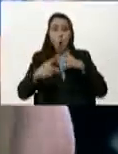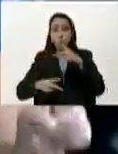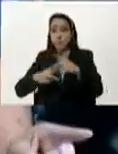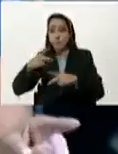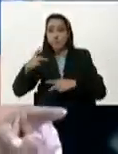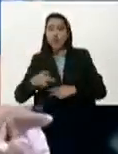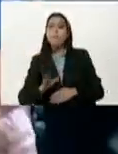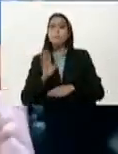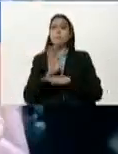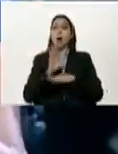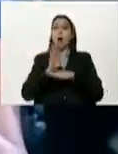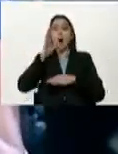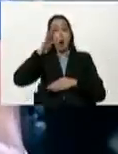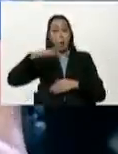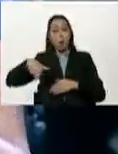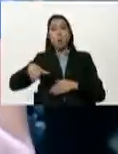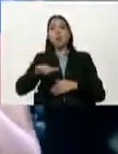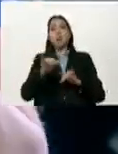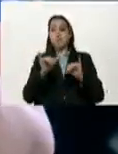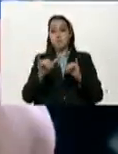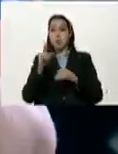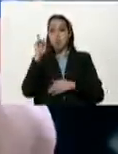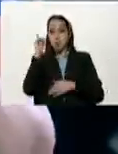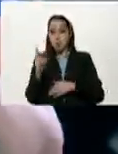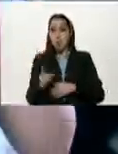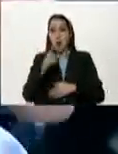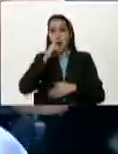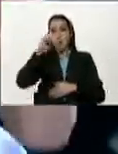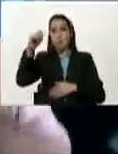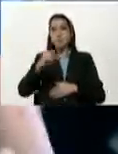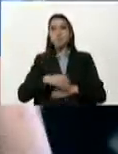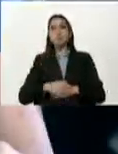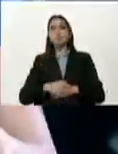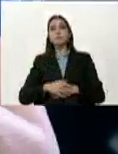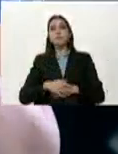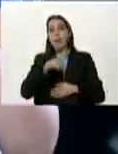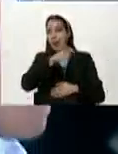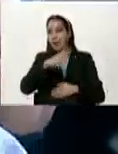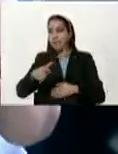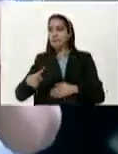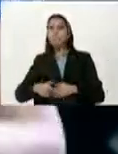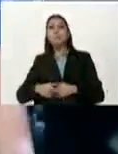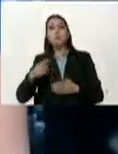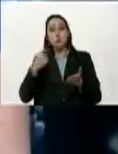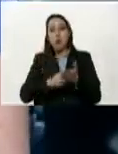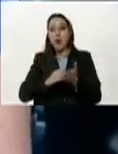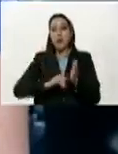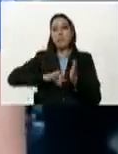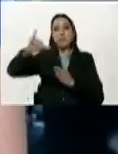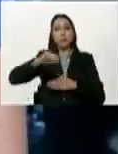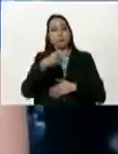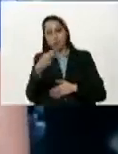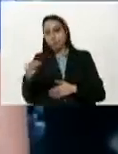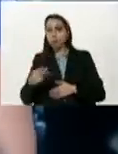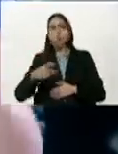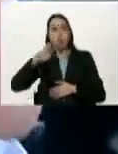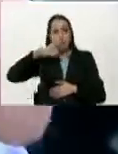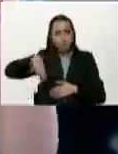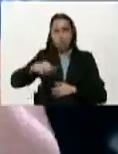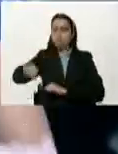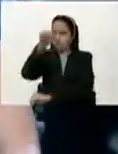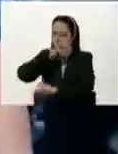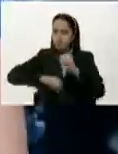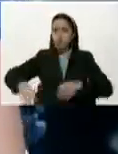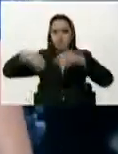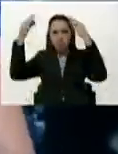para proteger a nuestro pueblo como usted no nos pidió que no se vinieran los especuladores pero allí también estuvo el pueblo venezolano defendiéndose